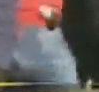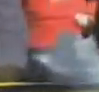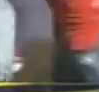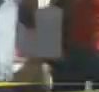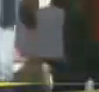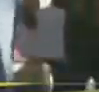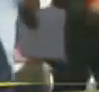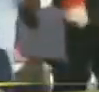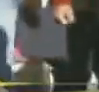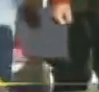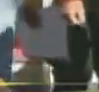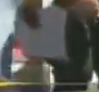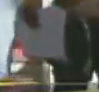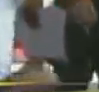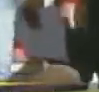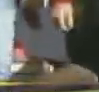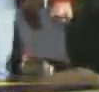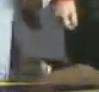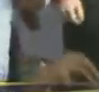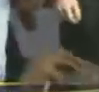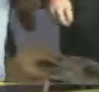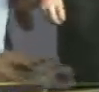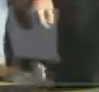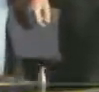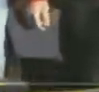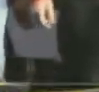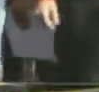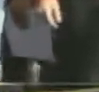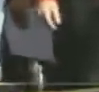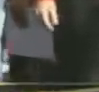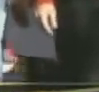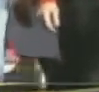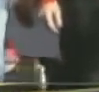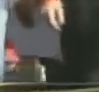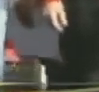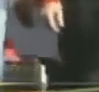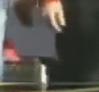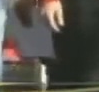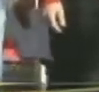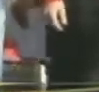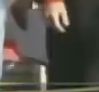al trabajador. Y ahora